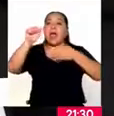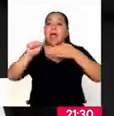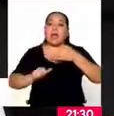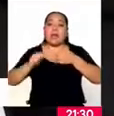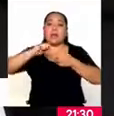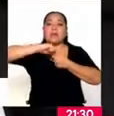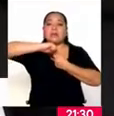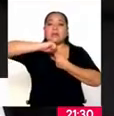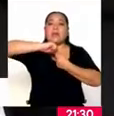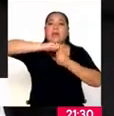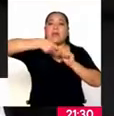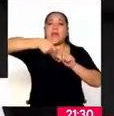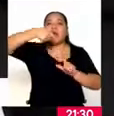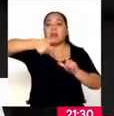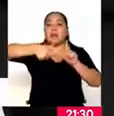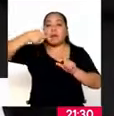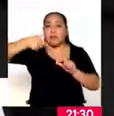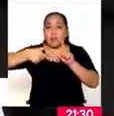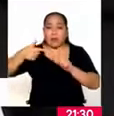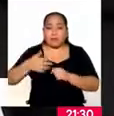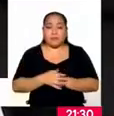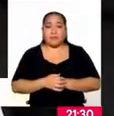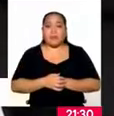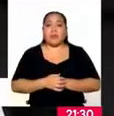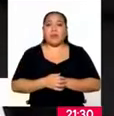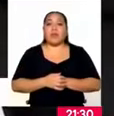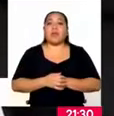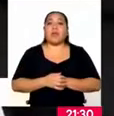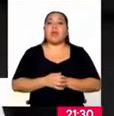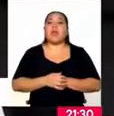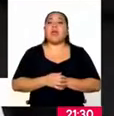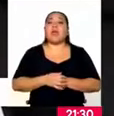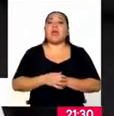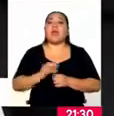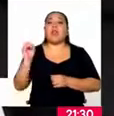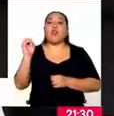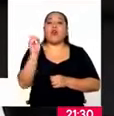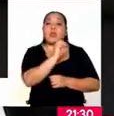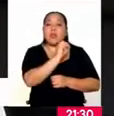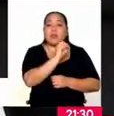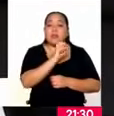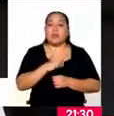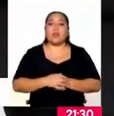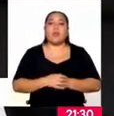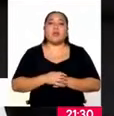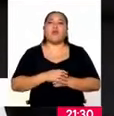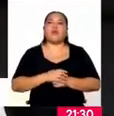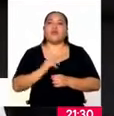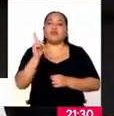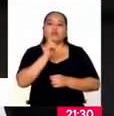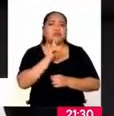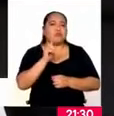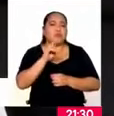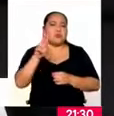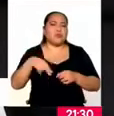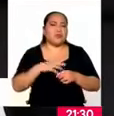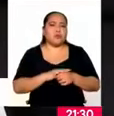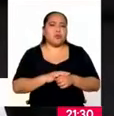Libertad. En cuanto a la macroregión oriente, en su totalidad no